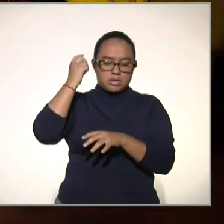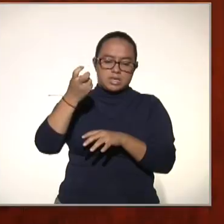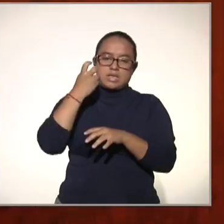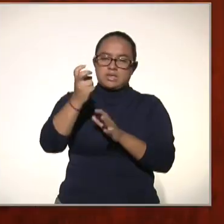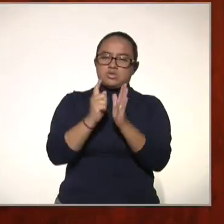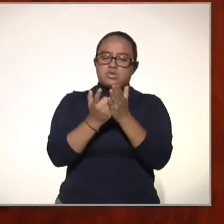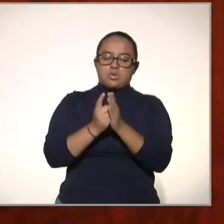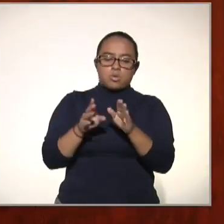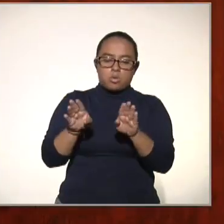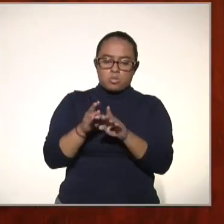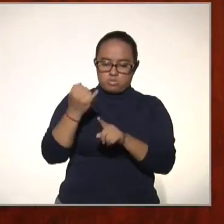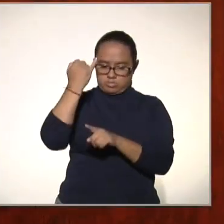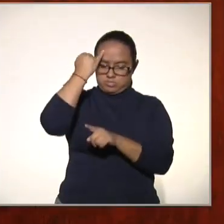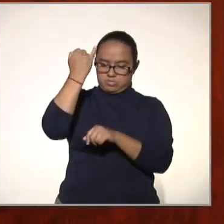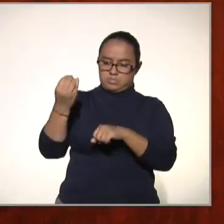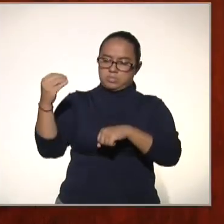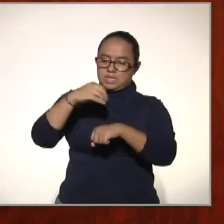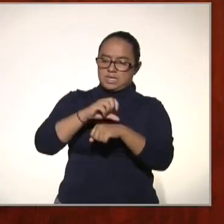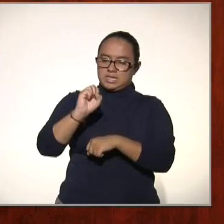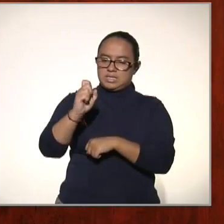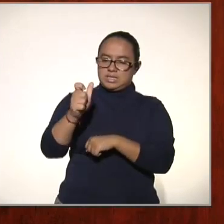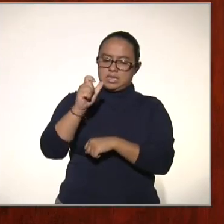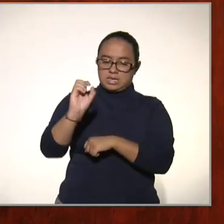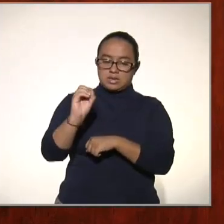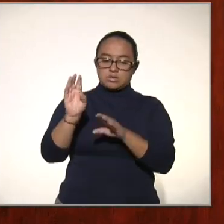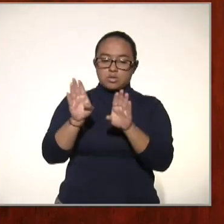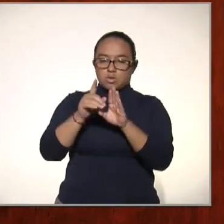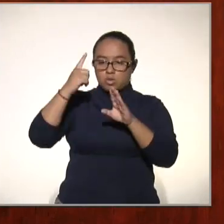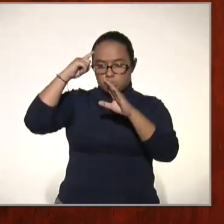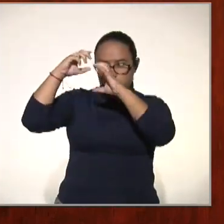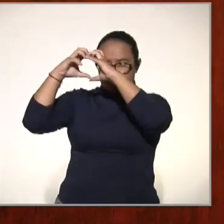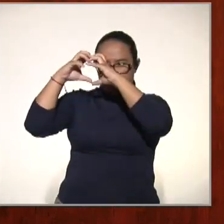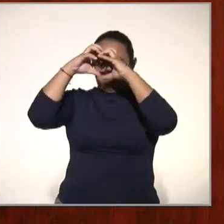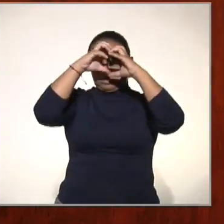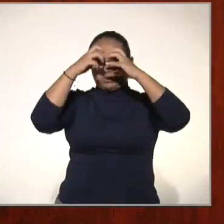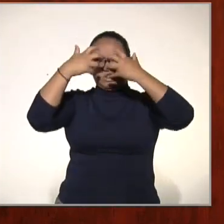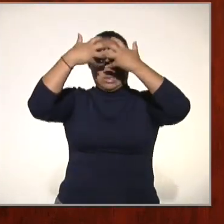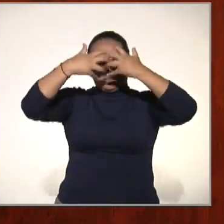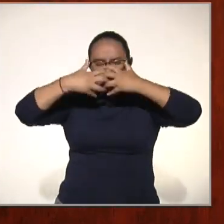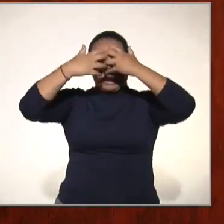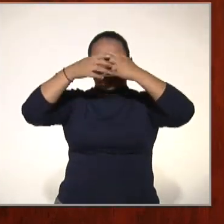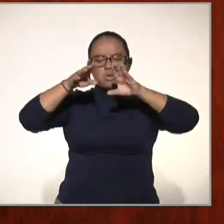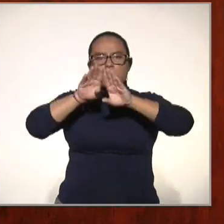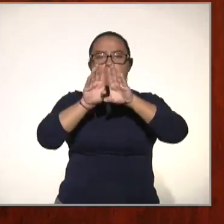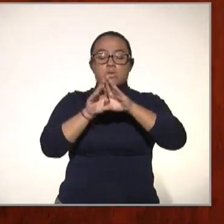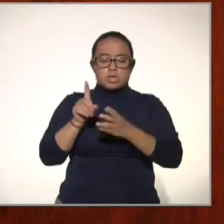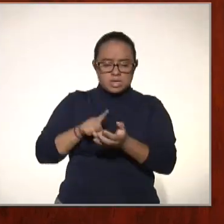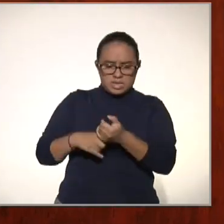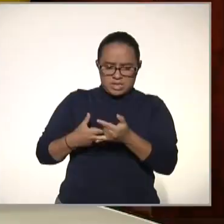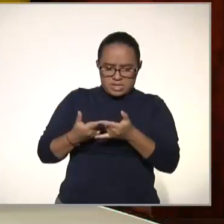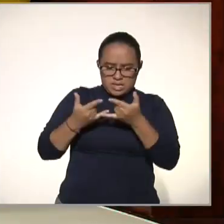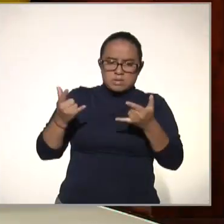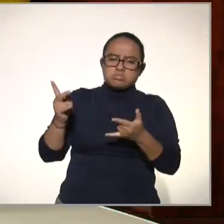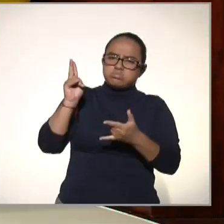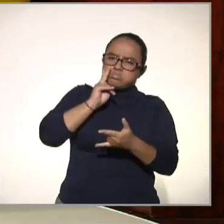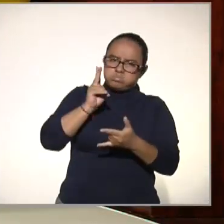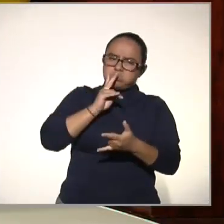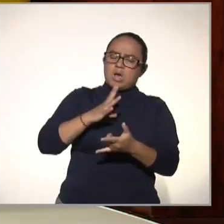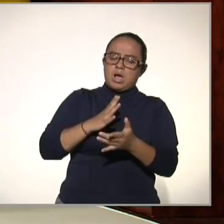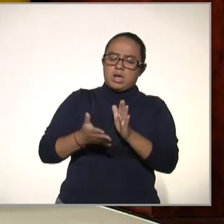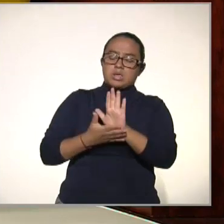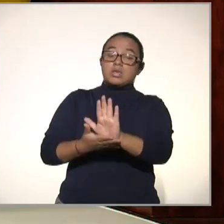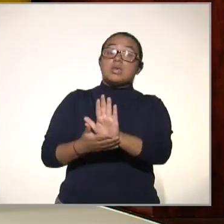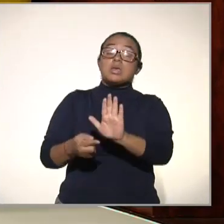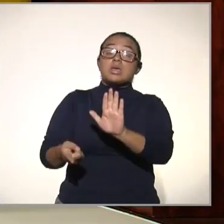y lo que hago es hacer una crítica al discurso neurocientífico, historizarlo, y ver cómo históricamente este discurso sitúa en